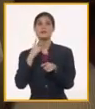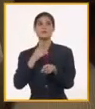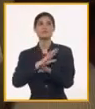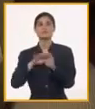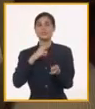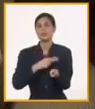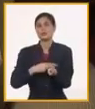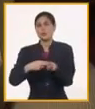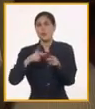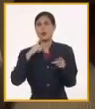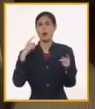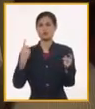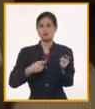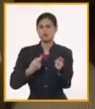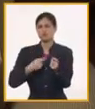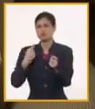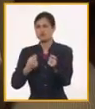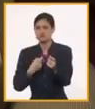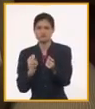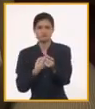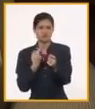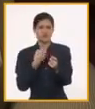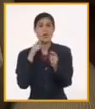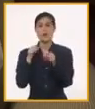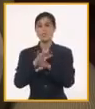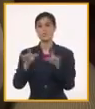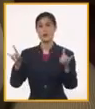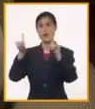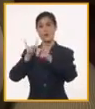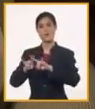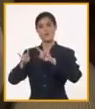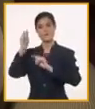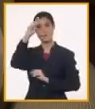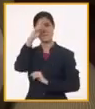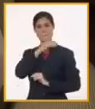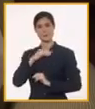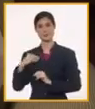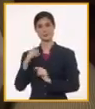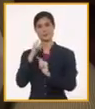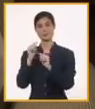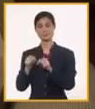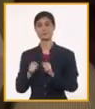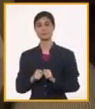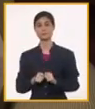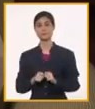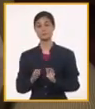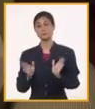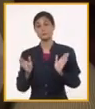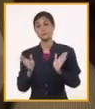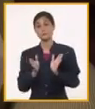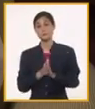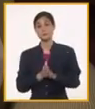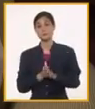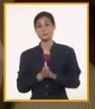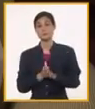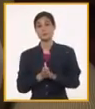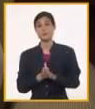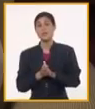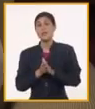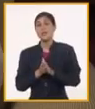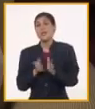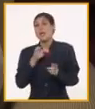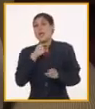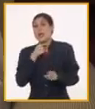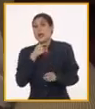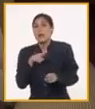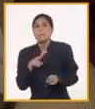aquí en la universidad, en la Escuela de Medicina. Bueno, cuando aquello estaba